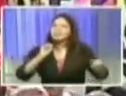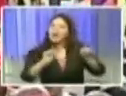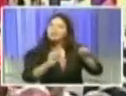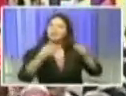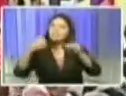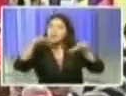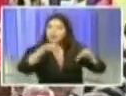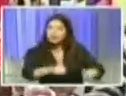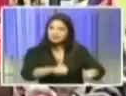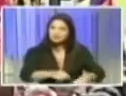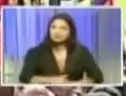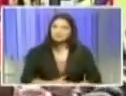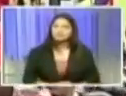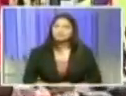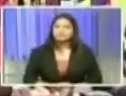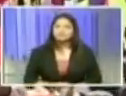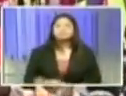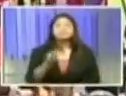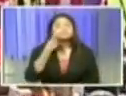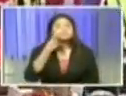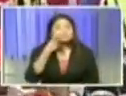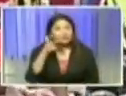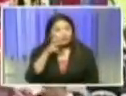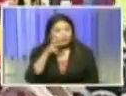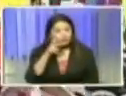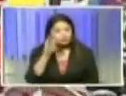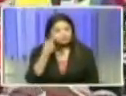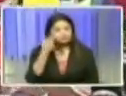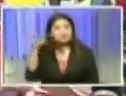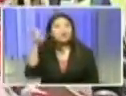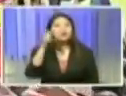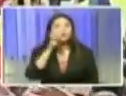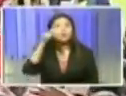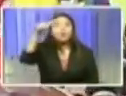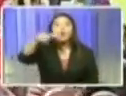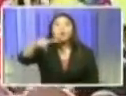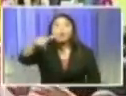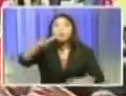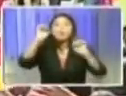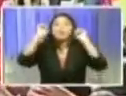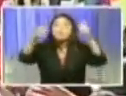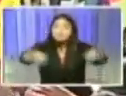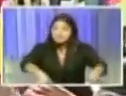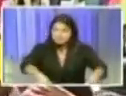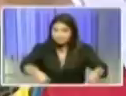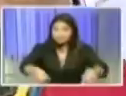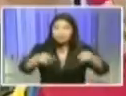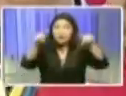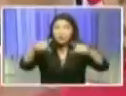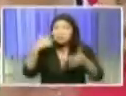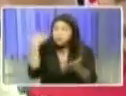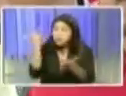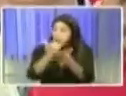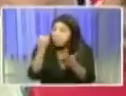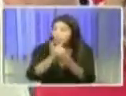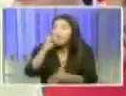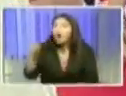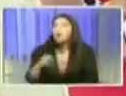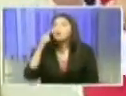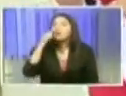antiimperialista. Escúchenme bien. Hoy vamos a arrancar, vamos a probarnos el mes de